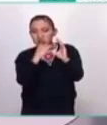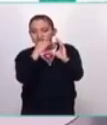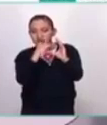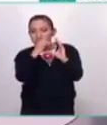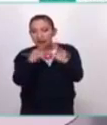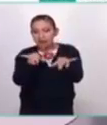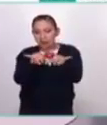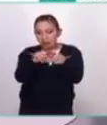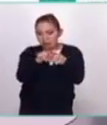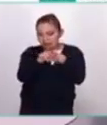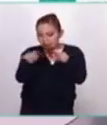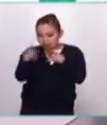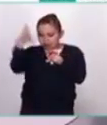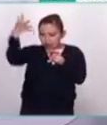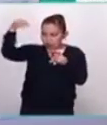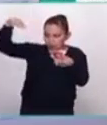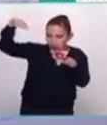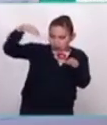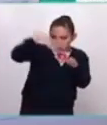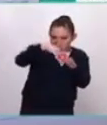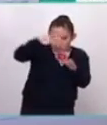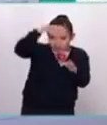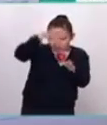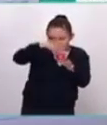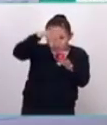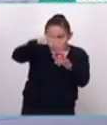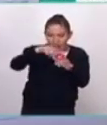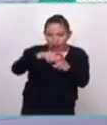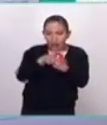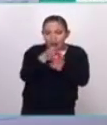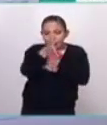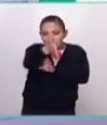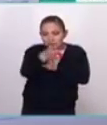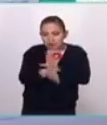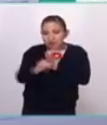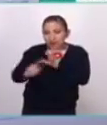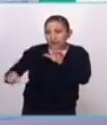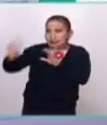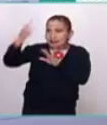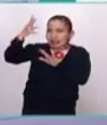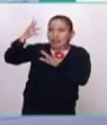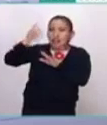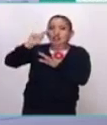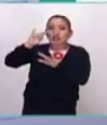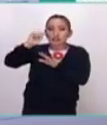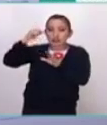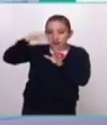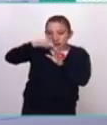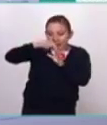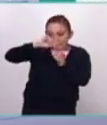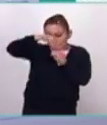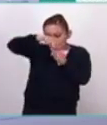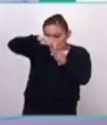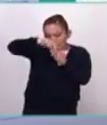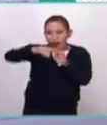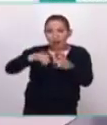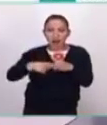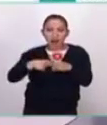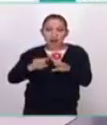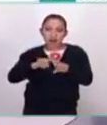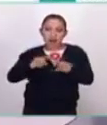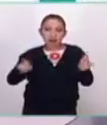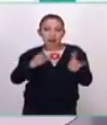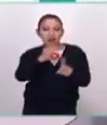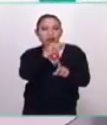mide ahí donde el sol es el último momento donde lo tenemos cenit. En el cenit, el día del solsticio. Su contraparte va a ser